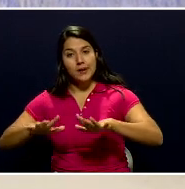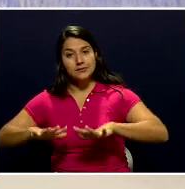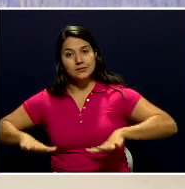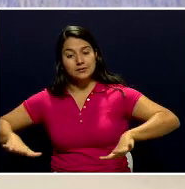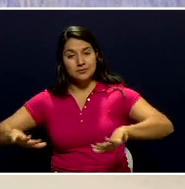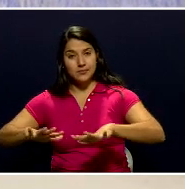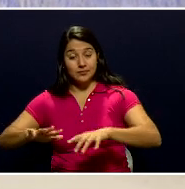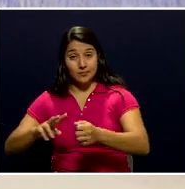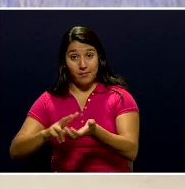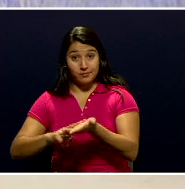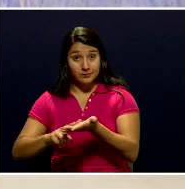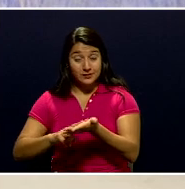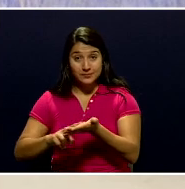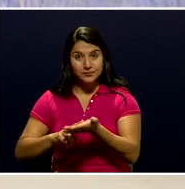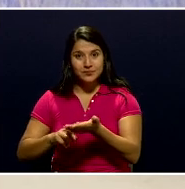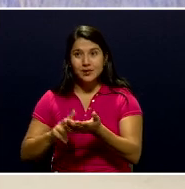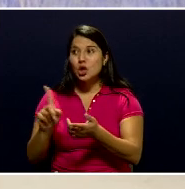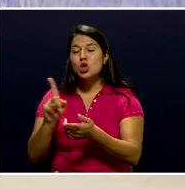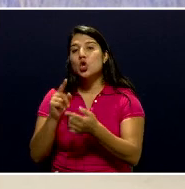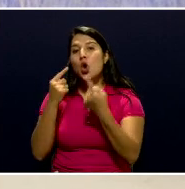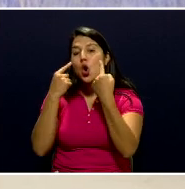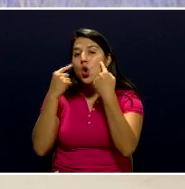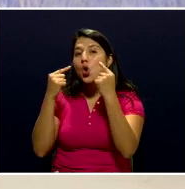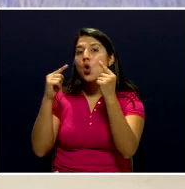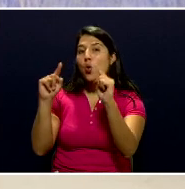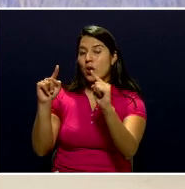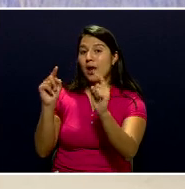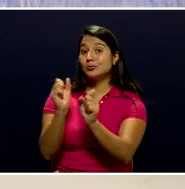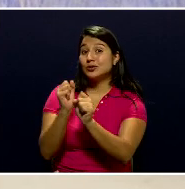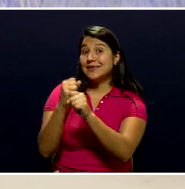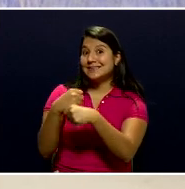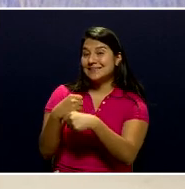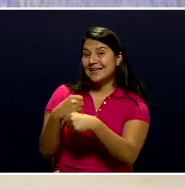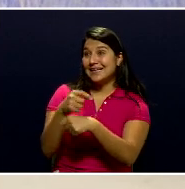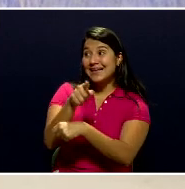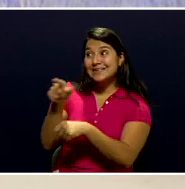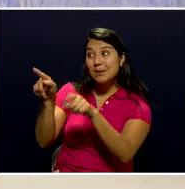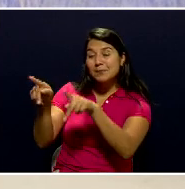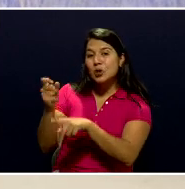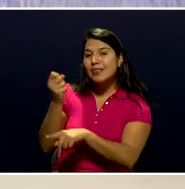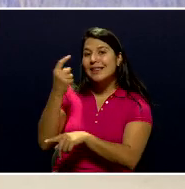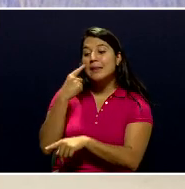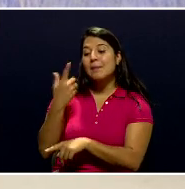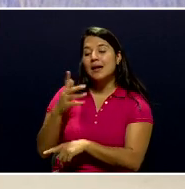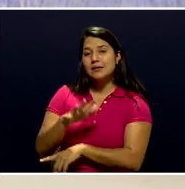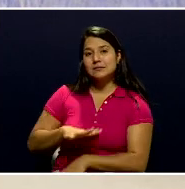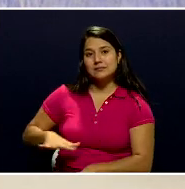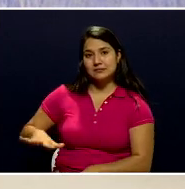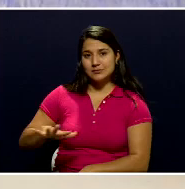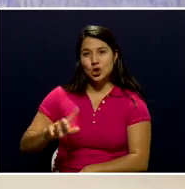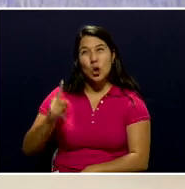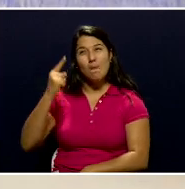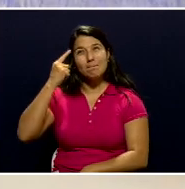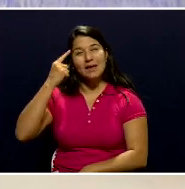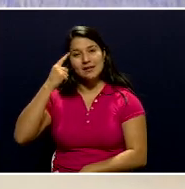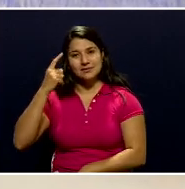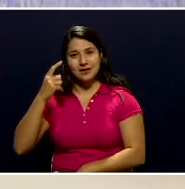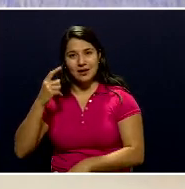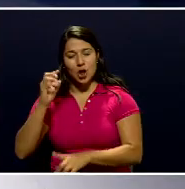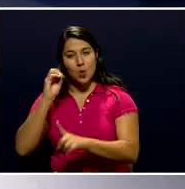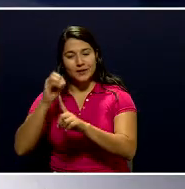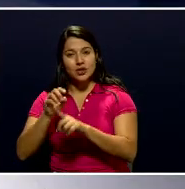centrando a esos seres humanos que habitan y cohabitan. No estamos pensando en ellos cuando los estamos diseñando.